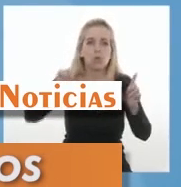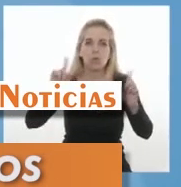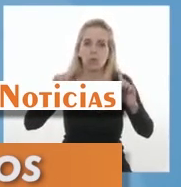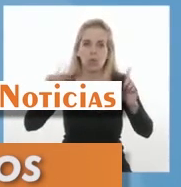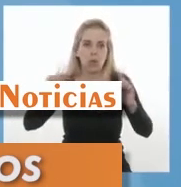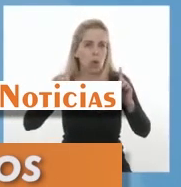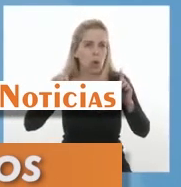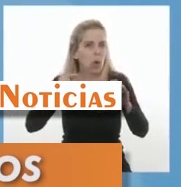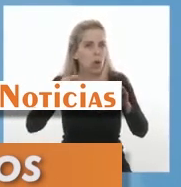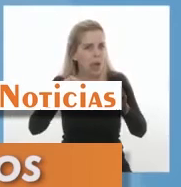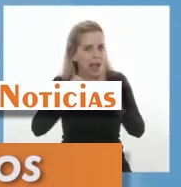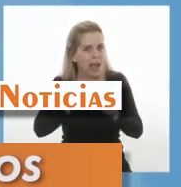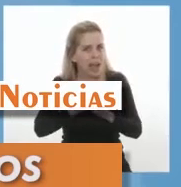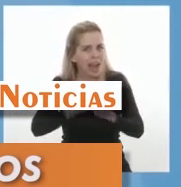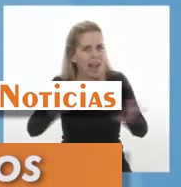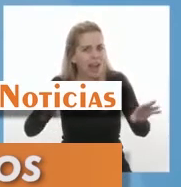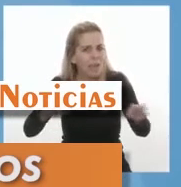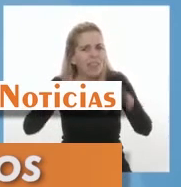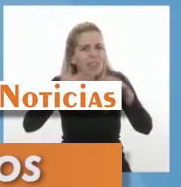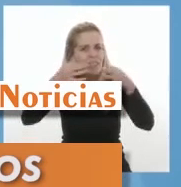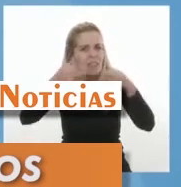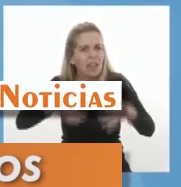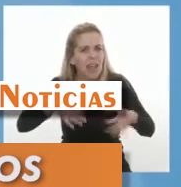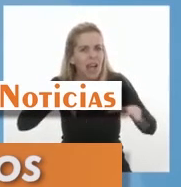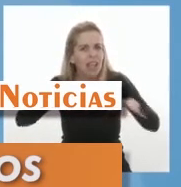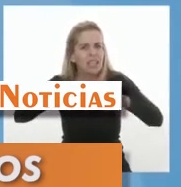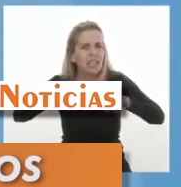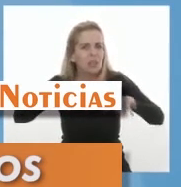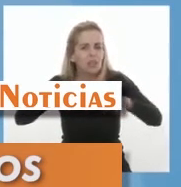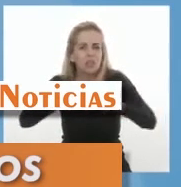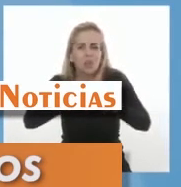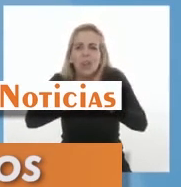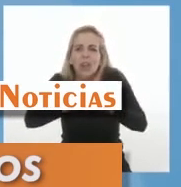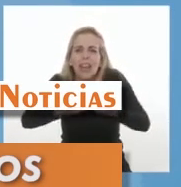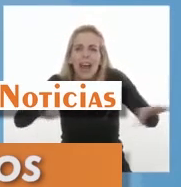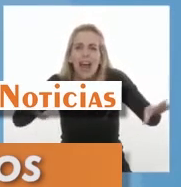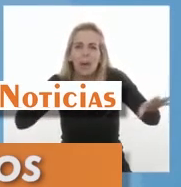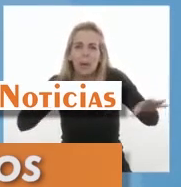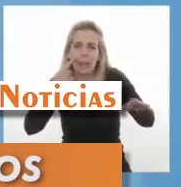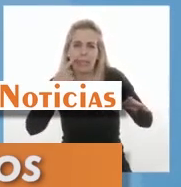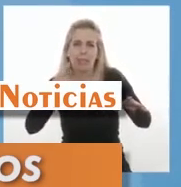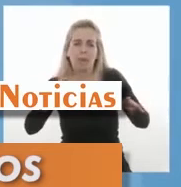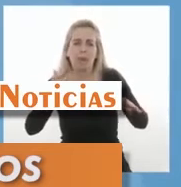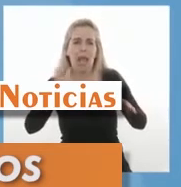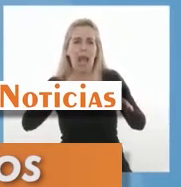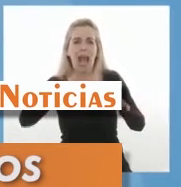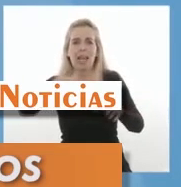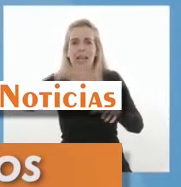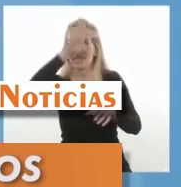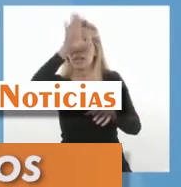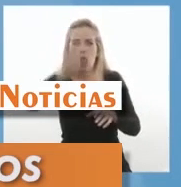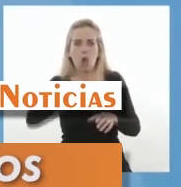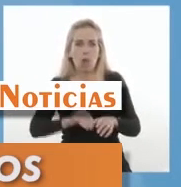en forma exponencial. Las terapias se están resintiendo. La cantidad de fallecidos diarios no bajan de 400, 500. Y bueno, no había